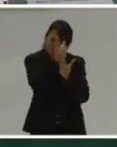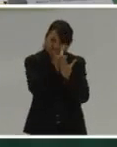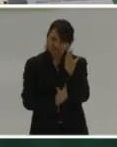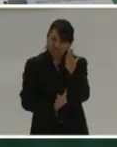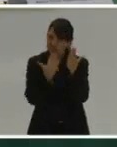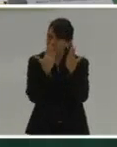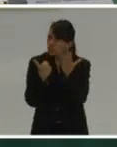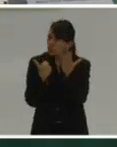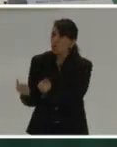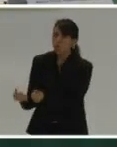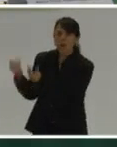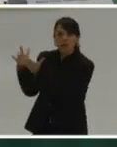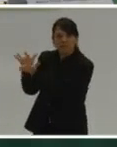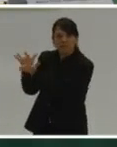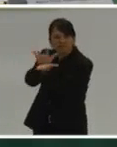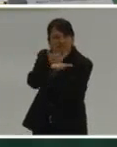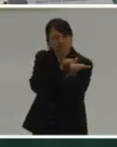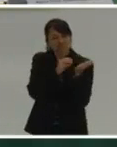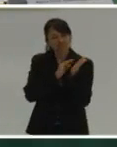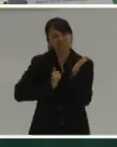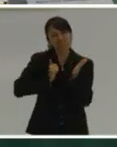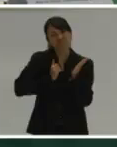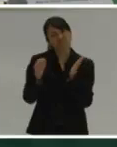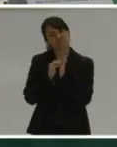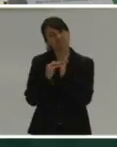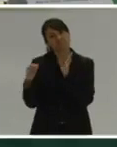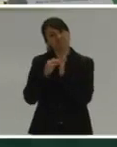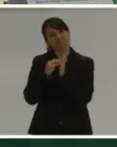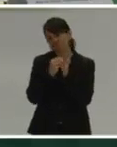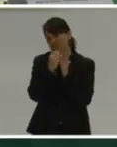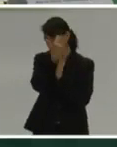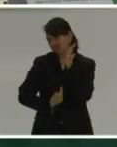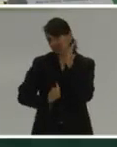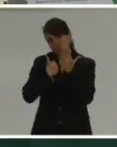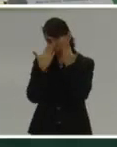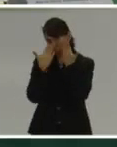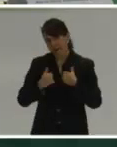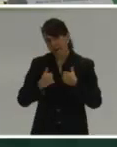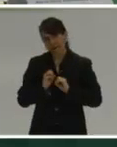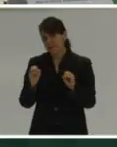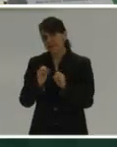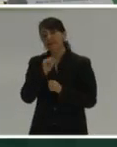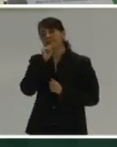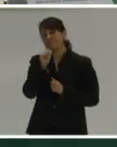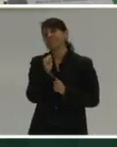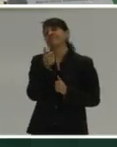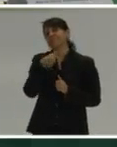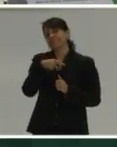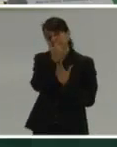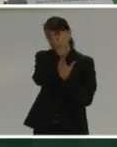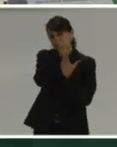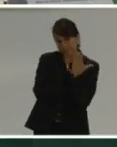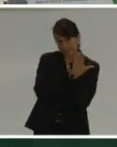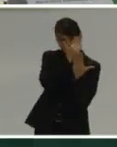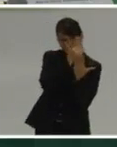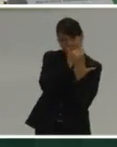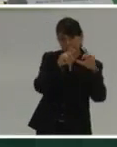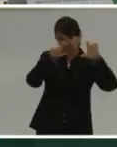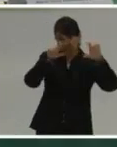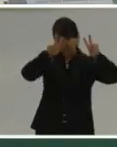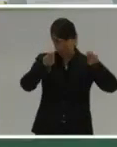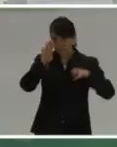ejemplo, nosotros mucho debatimos y aparece en nuestras listas de los biométricos gente que ha